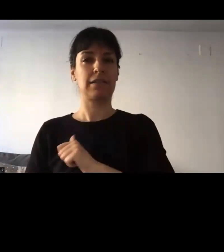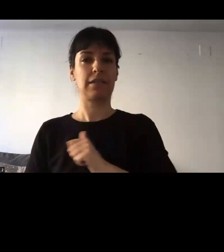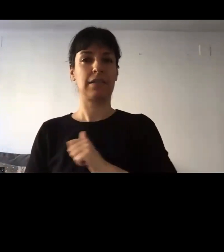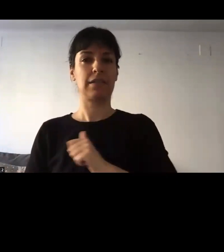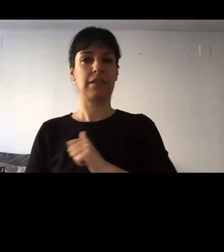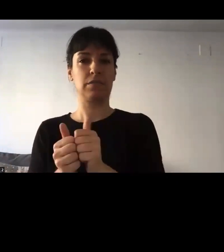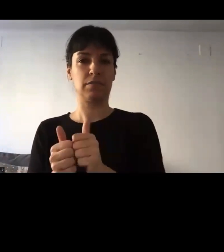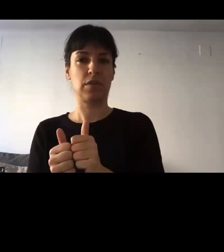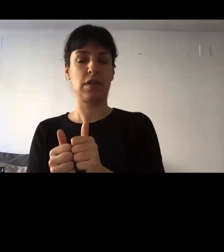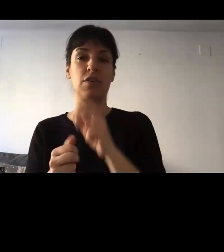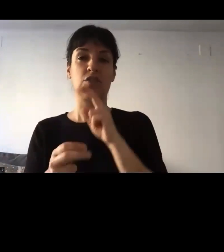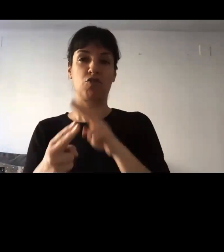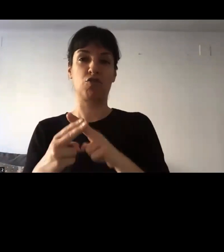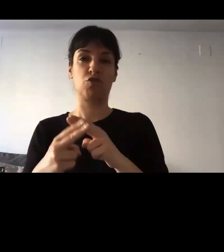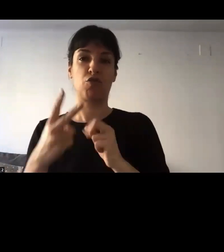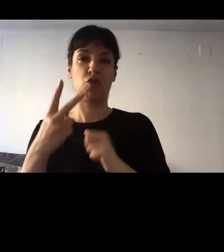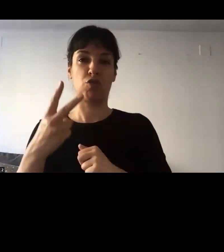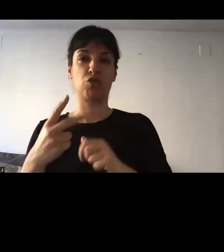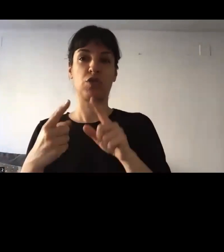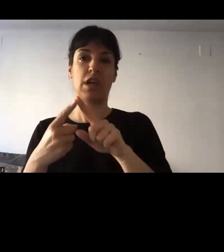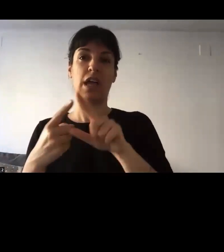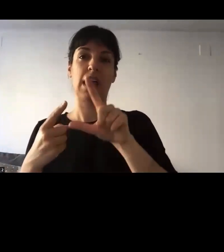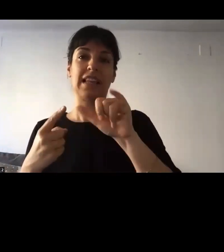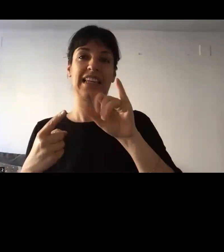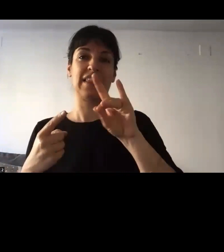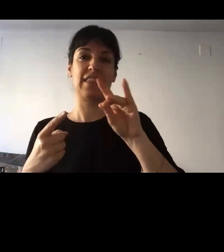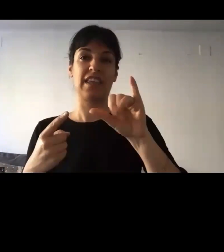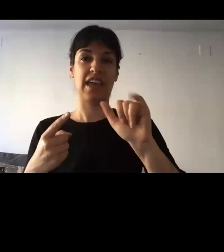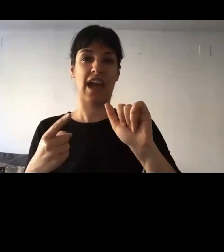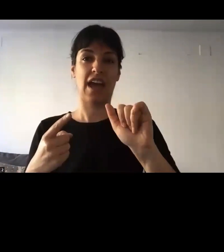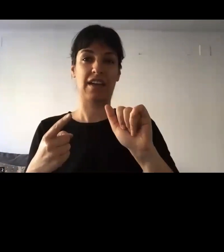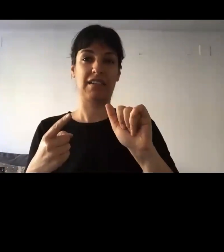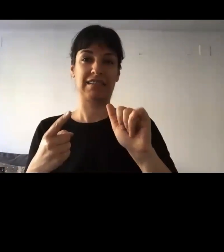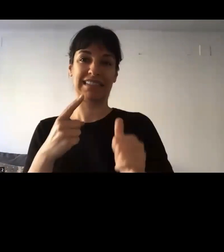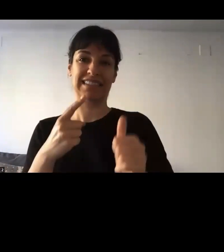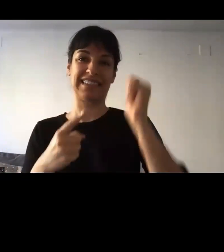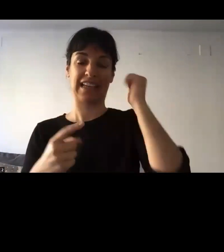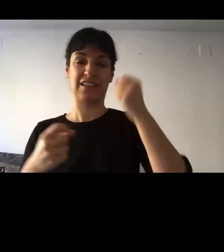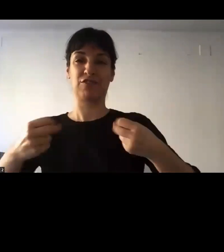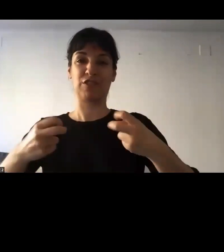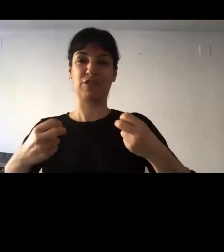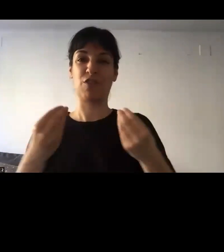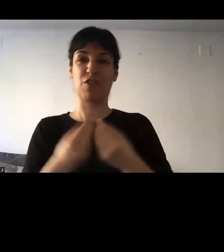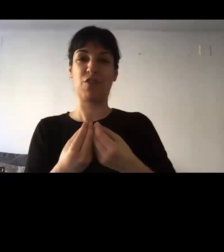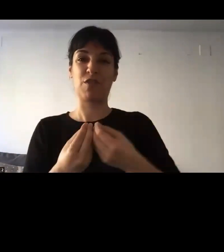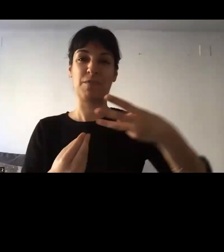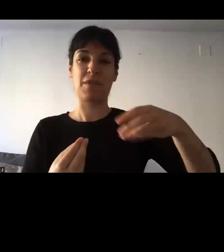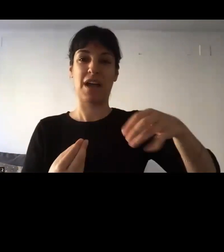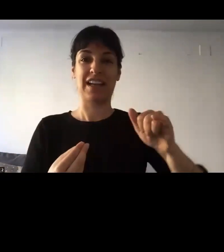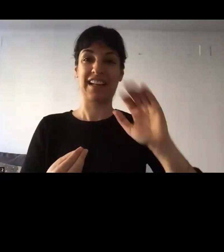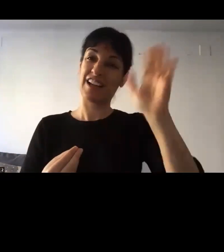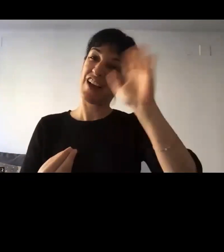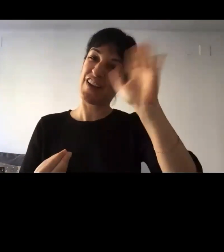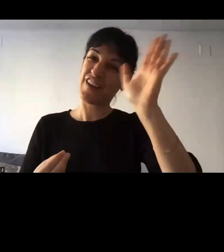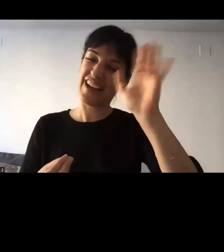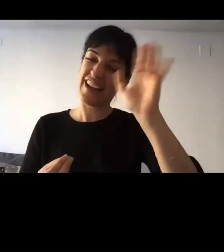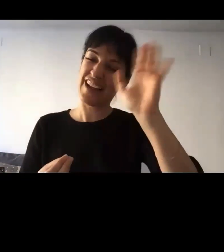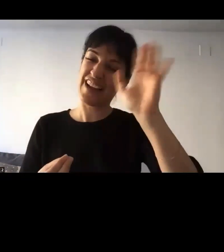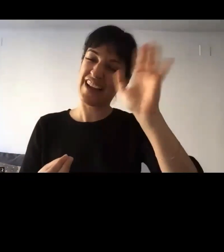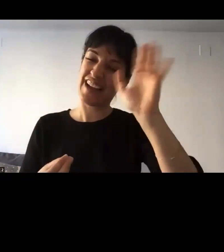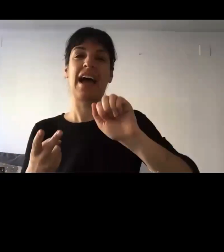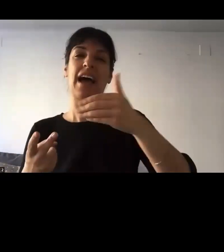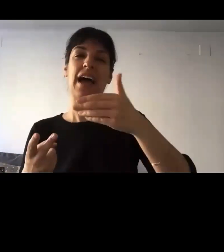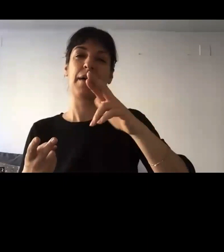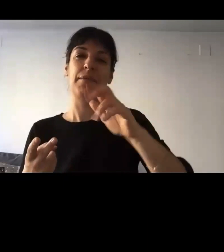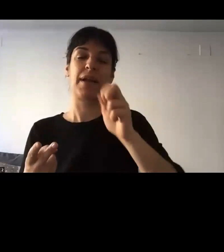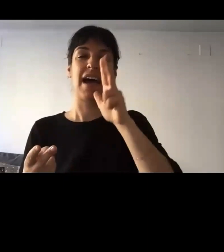Lidia. Lidia está hoy aquí detrás con el tema de los subtítulos junto a Marian y te mando un saludo desde aquí. Y bueno,